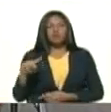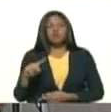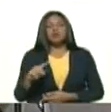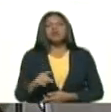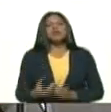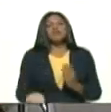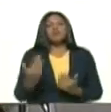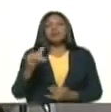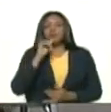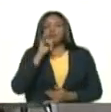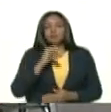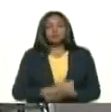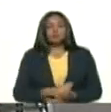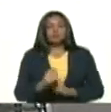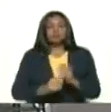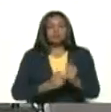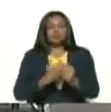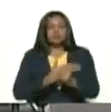noticias,